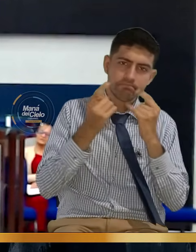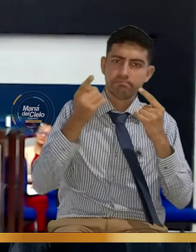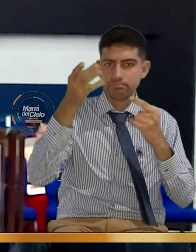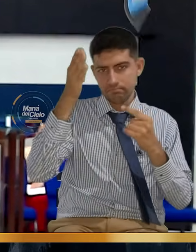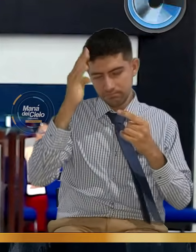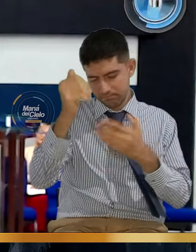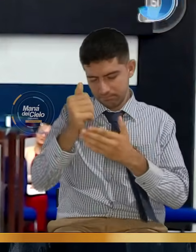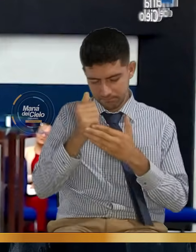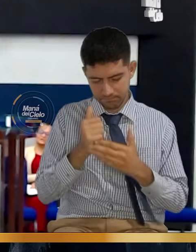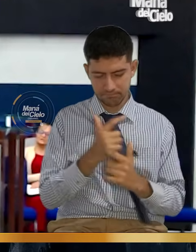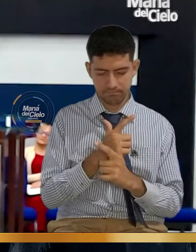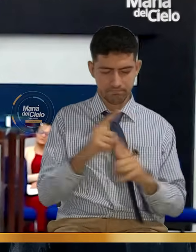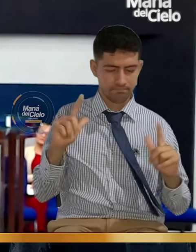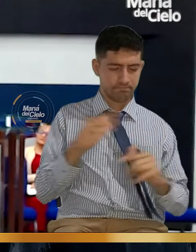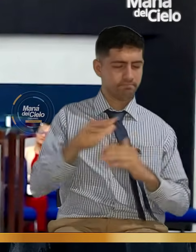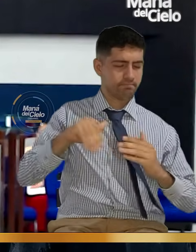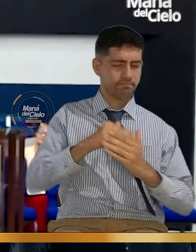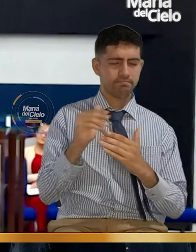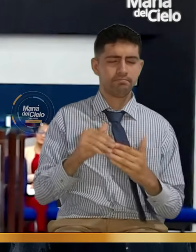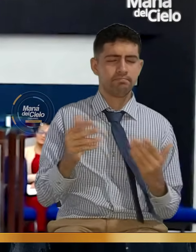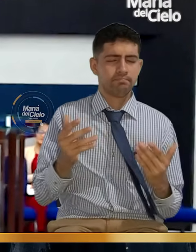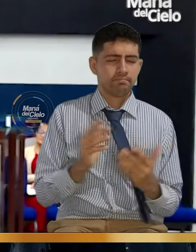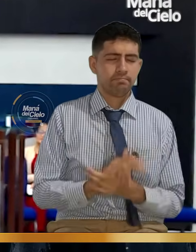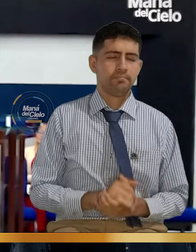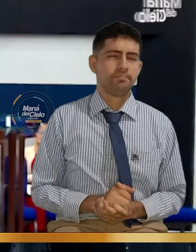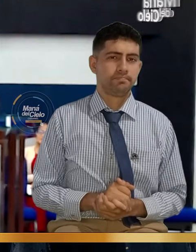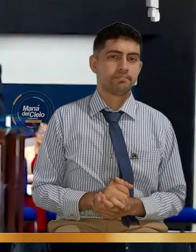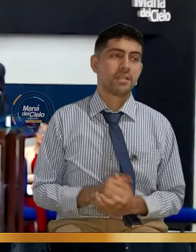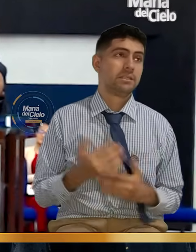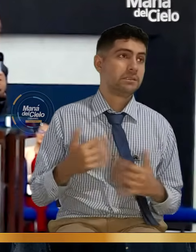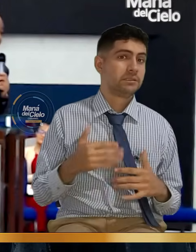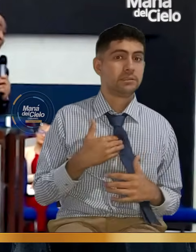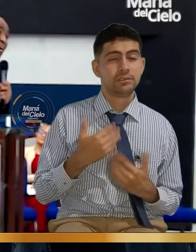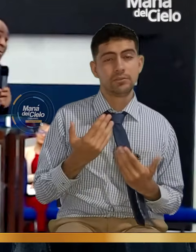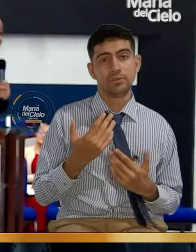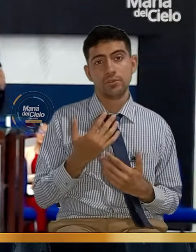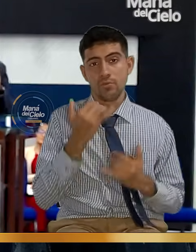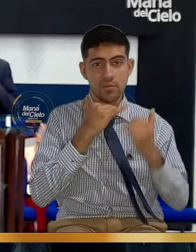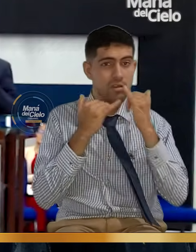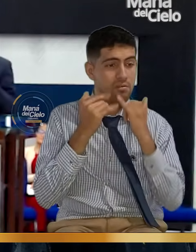al muchacho. Hermanos míos. Pero siguió la promesa con Isaac.